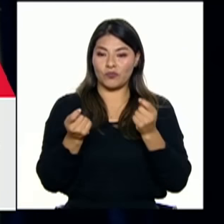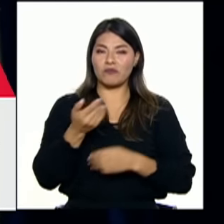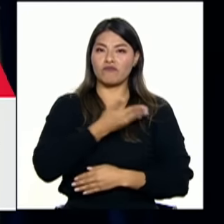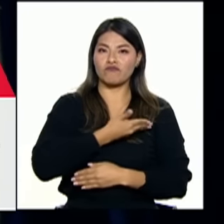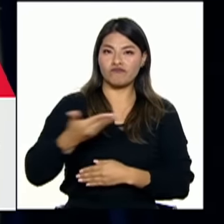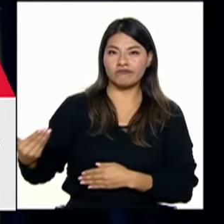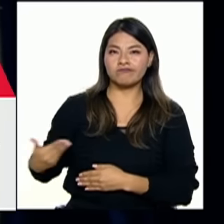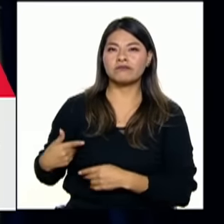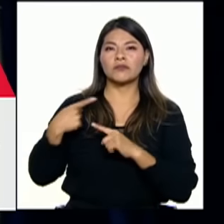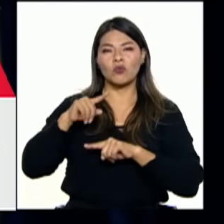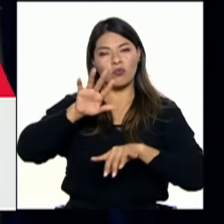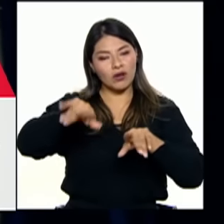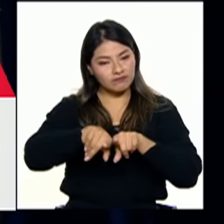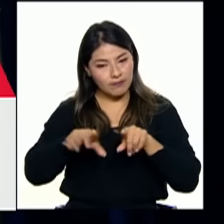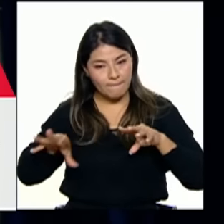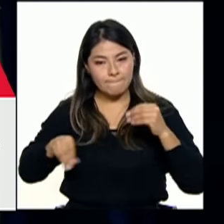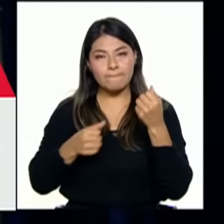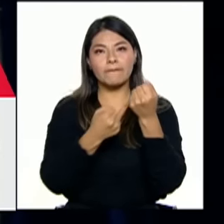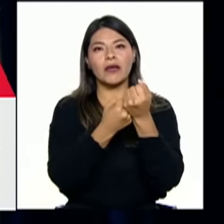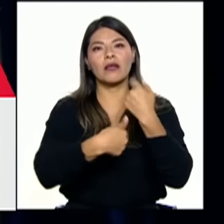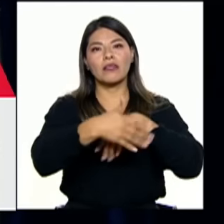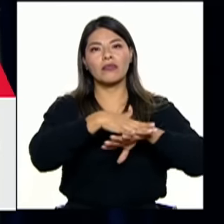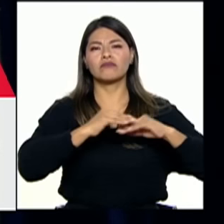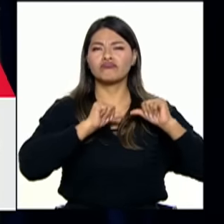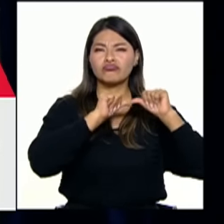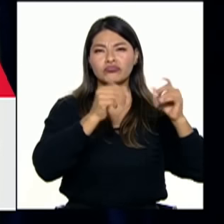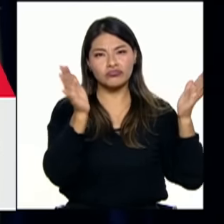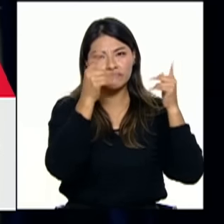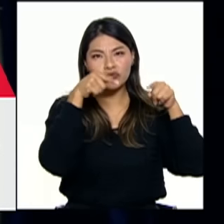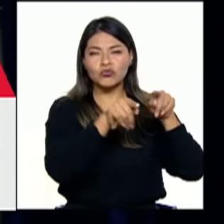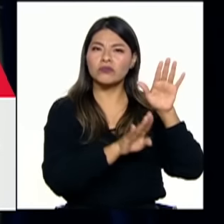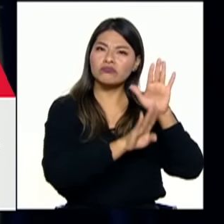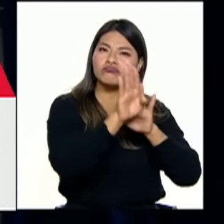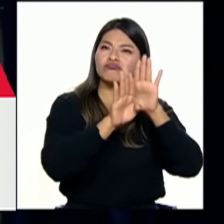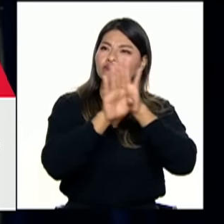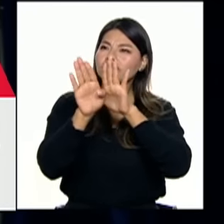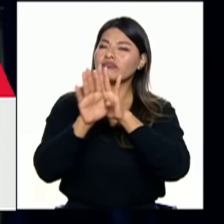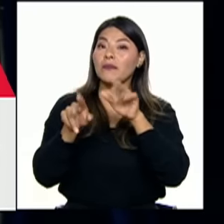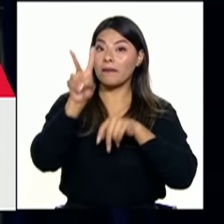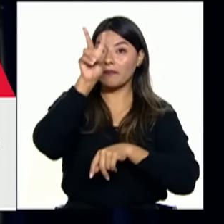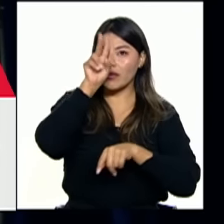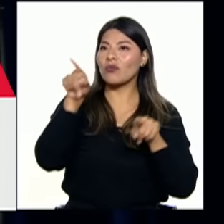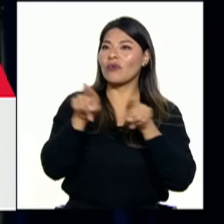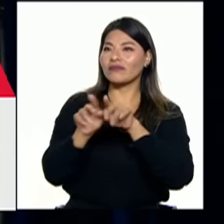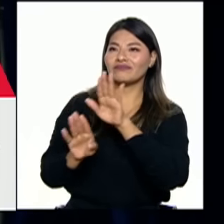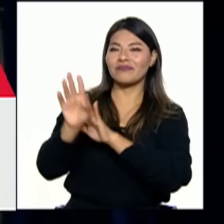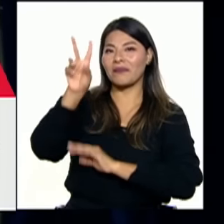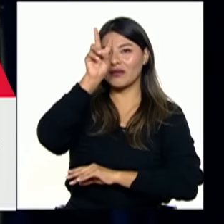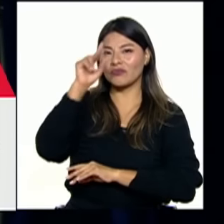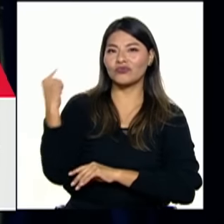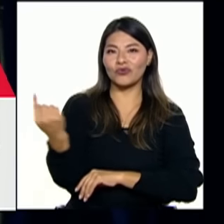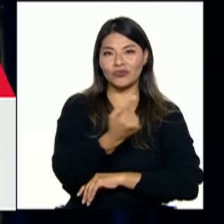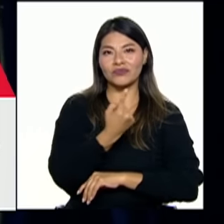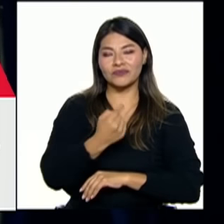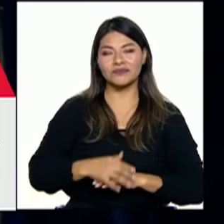respaldo inquebrantable a la labor que realizan por el desarrollo del Perú.